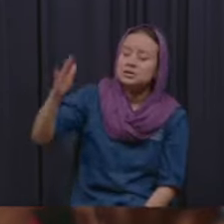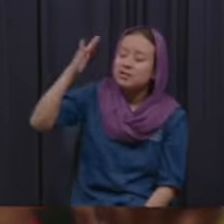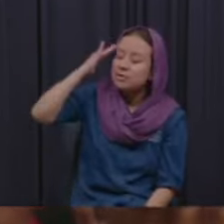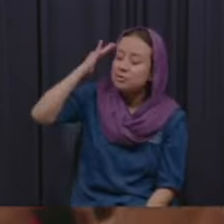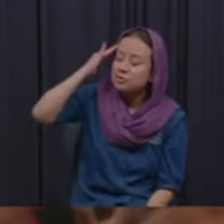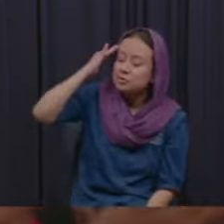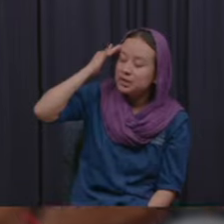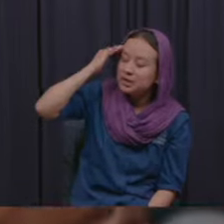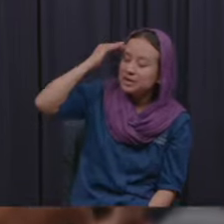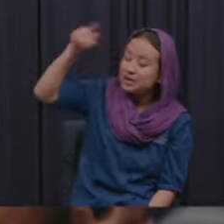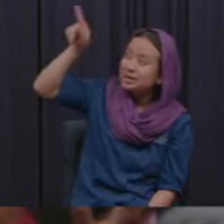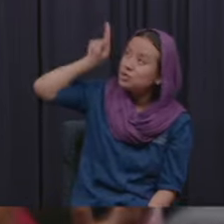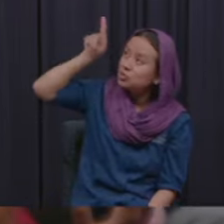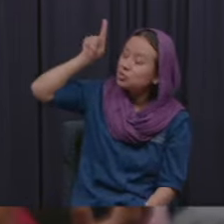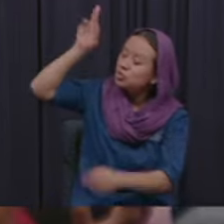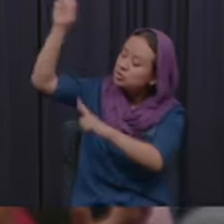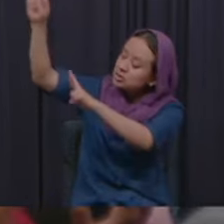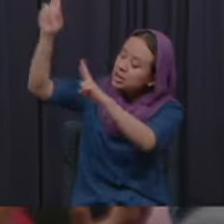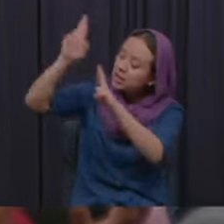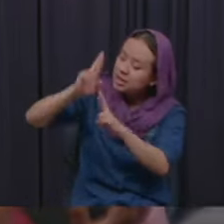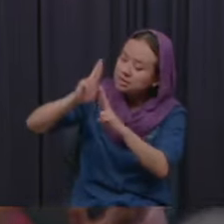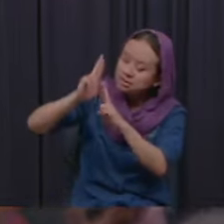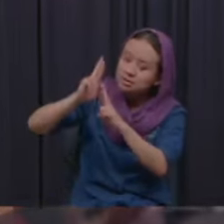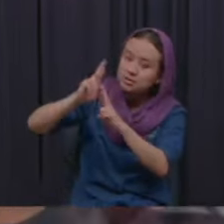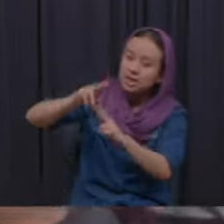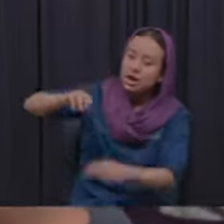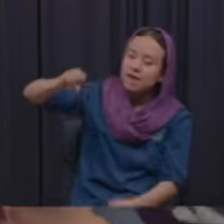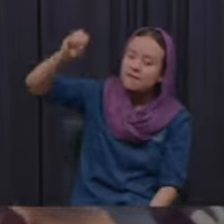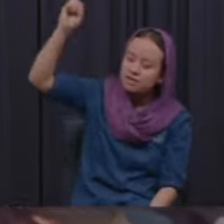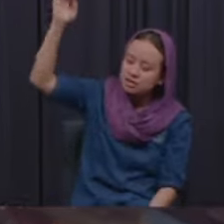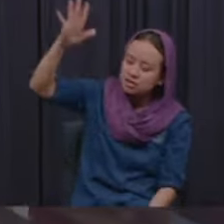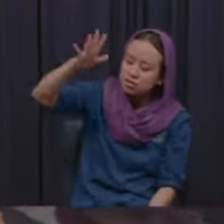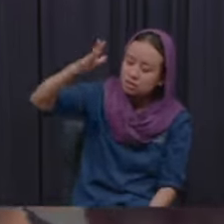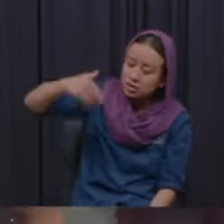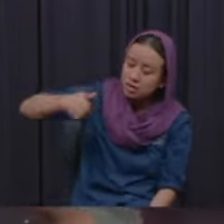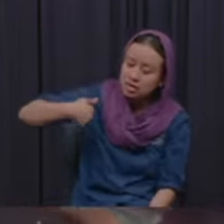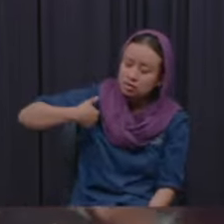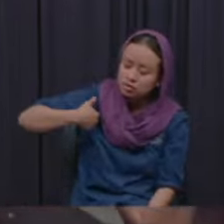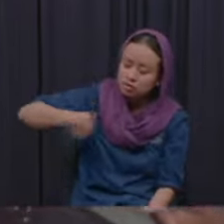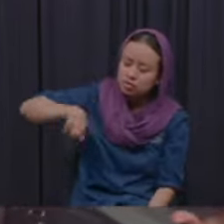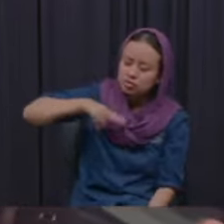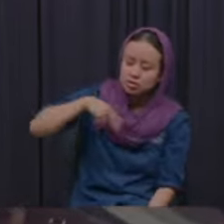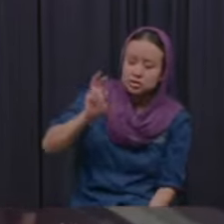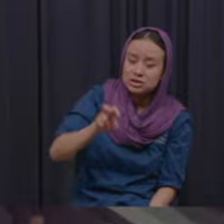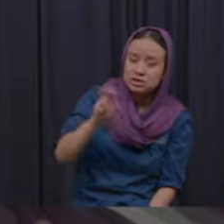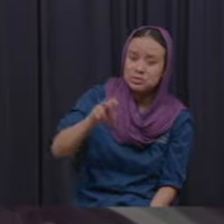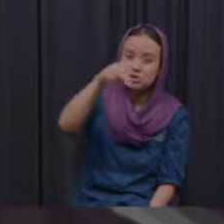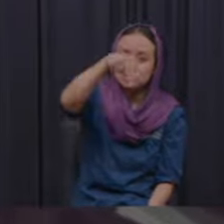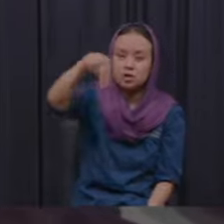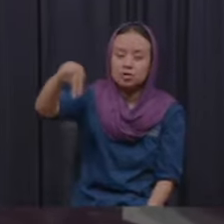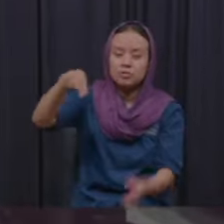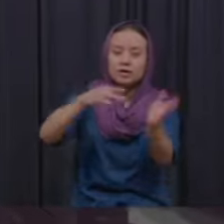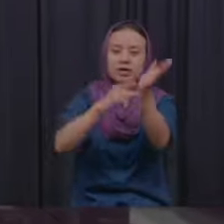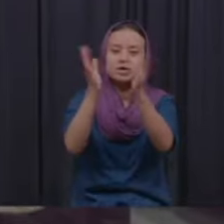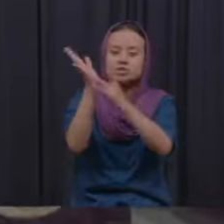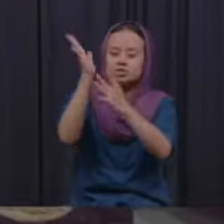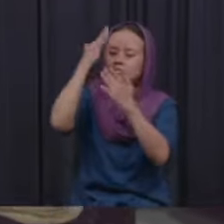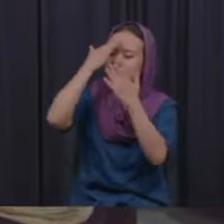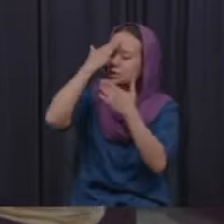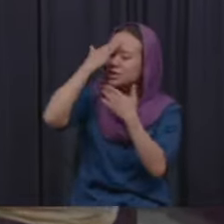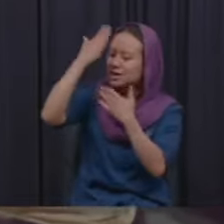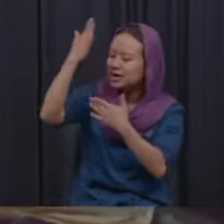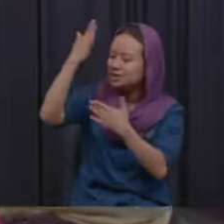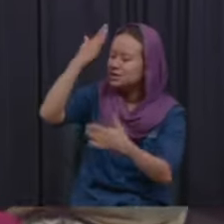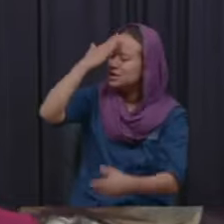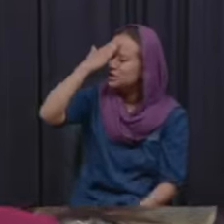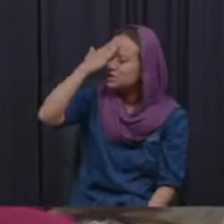ti vamos a recibir la bendición que hemos venido a buscar, en el nombre de Jesús. Gracias,